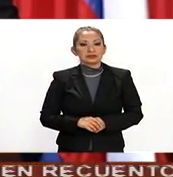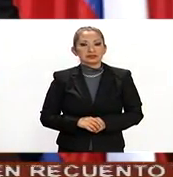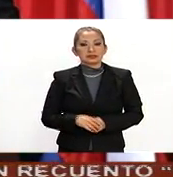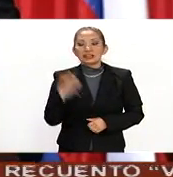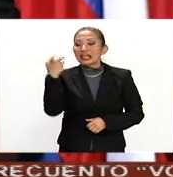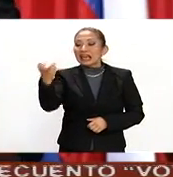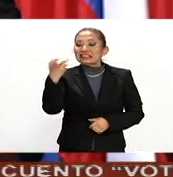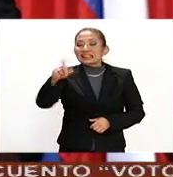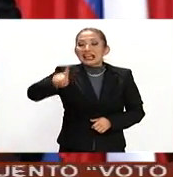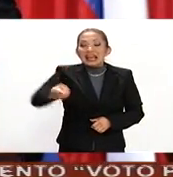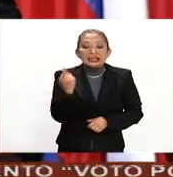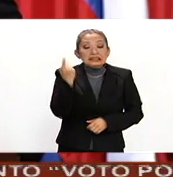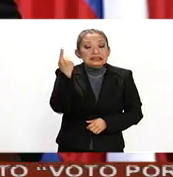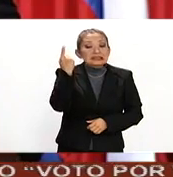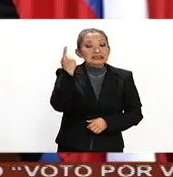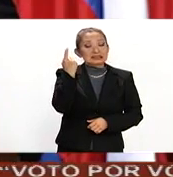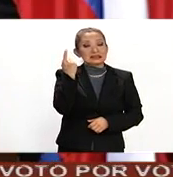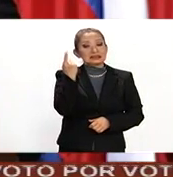Ese será el día D.